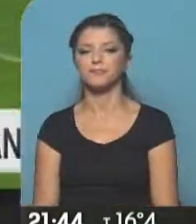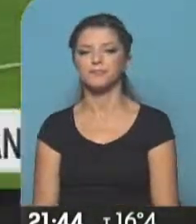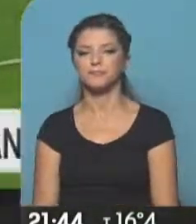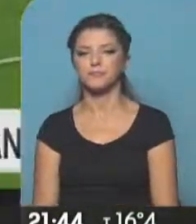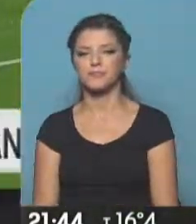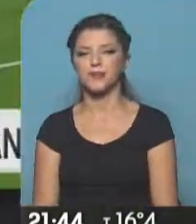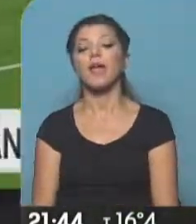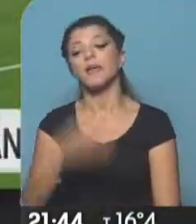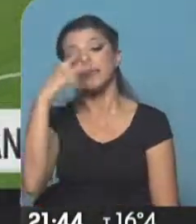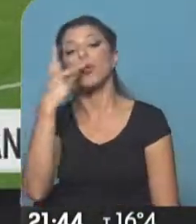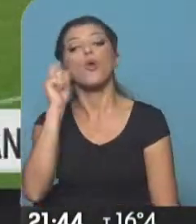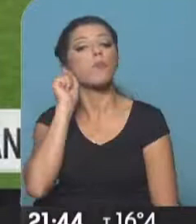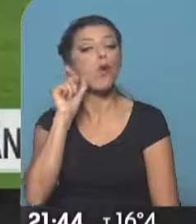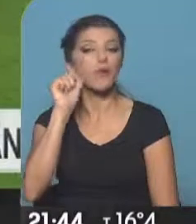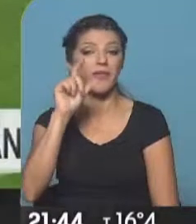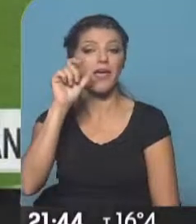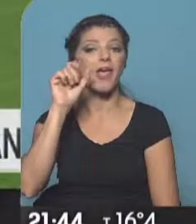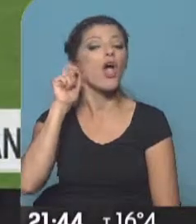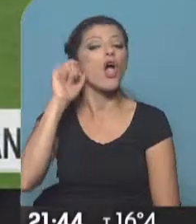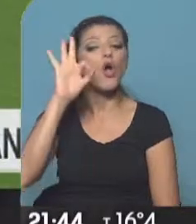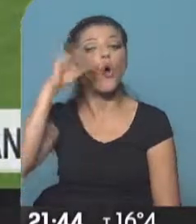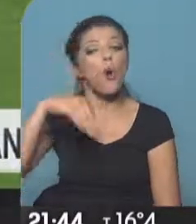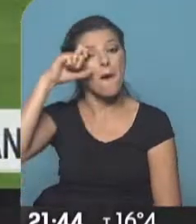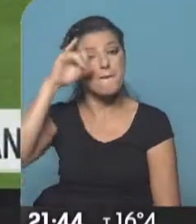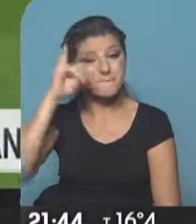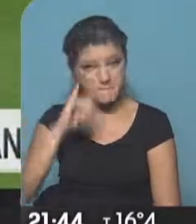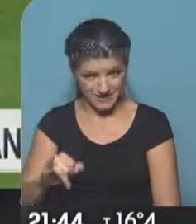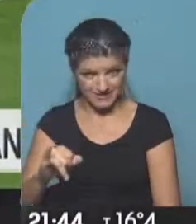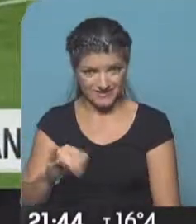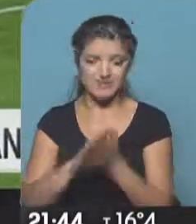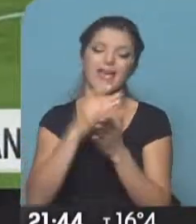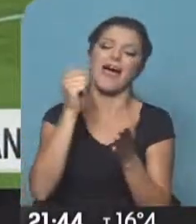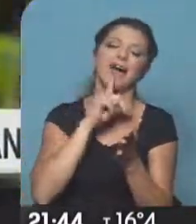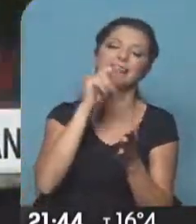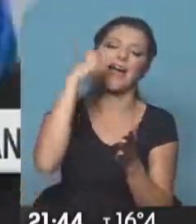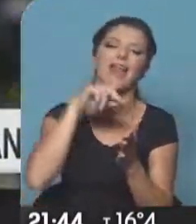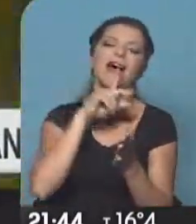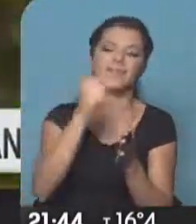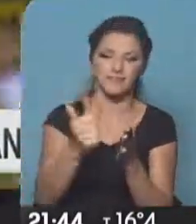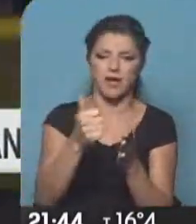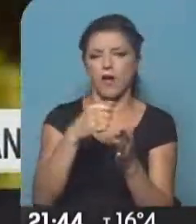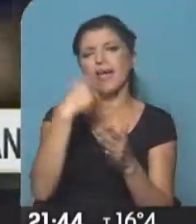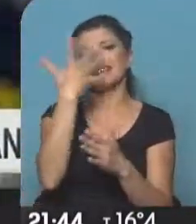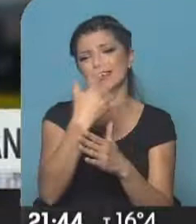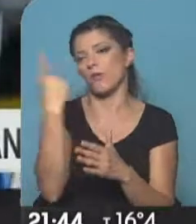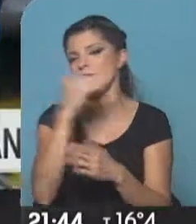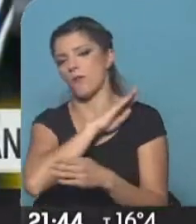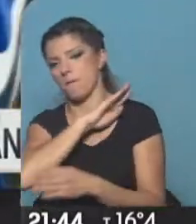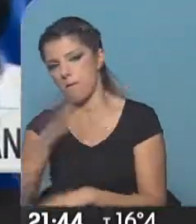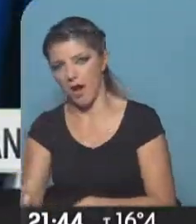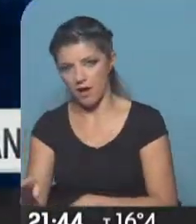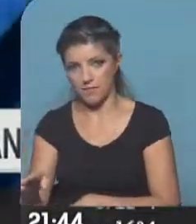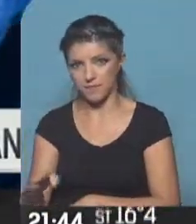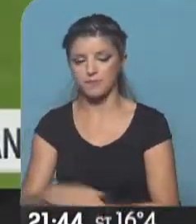dos del Papu Gómez, como contábamos, en la goleada del Atalanta al Crotone 5-1. Este es el